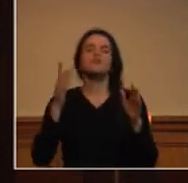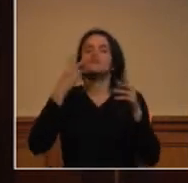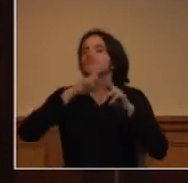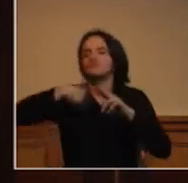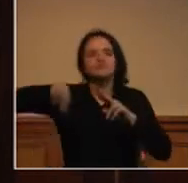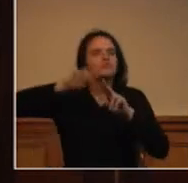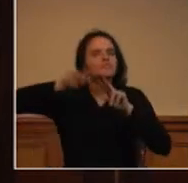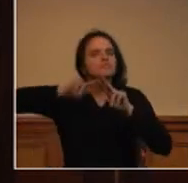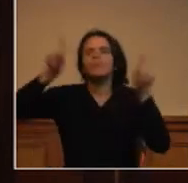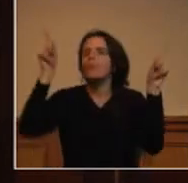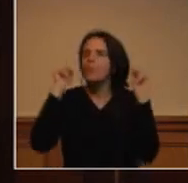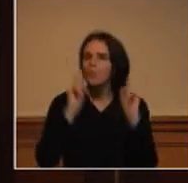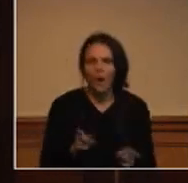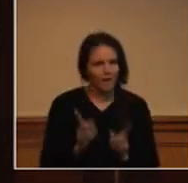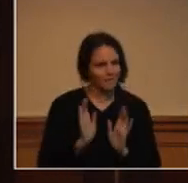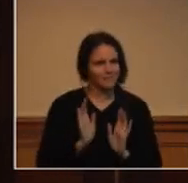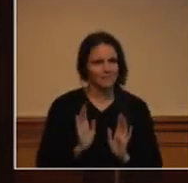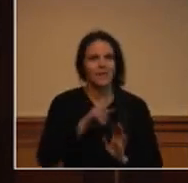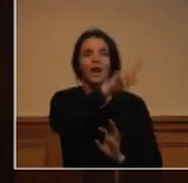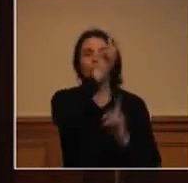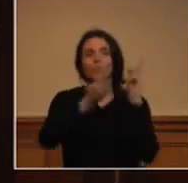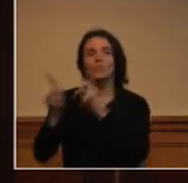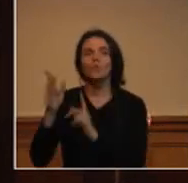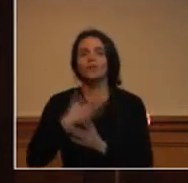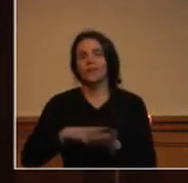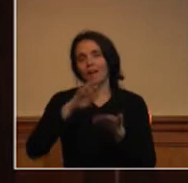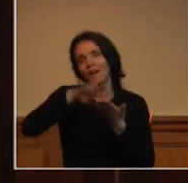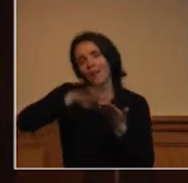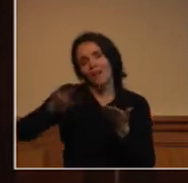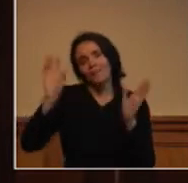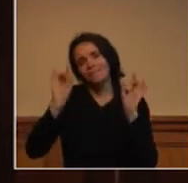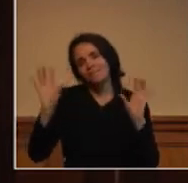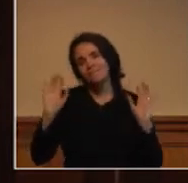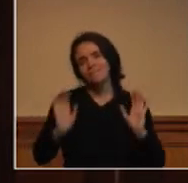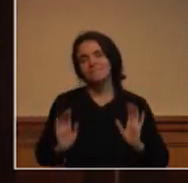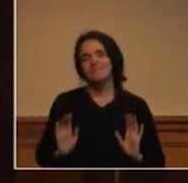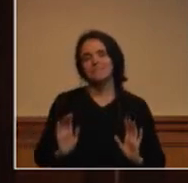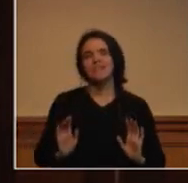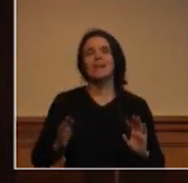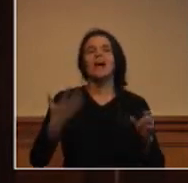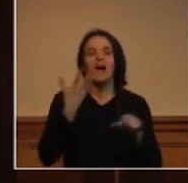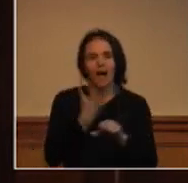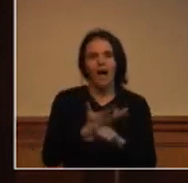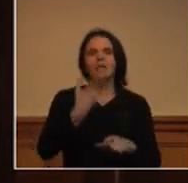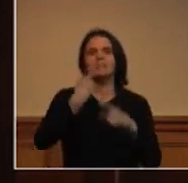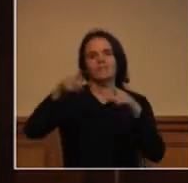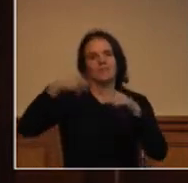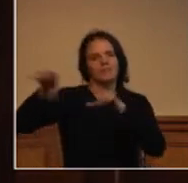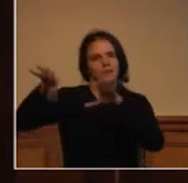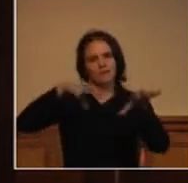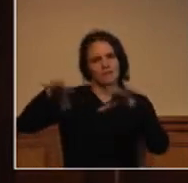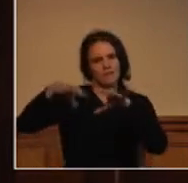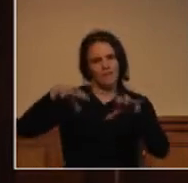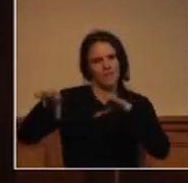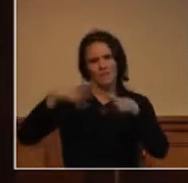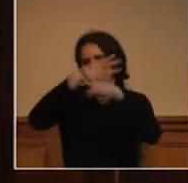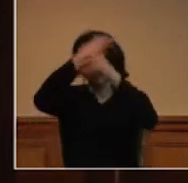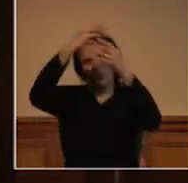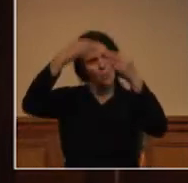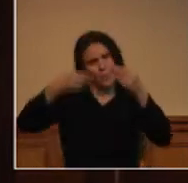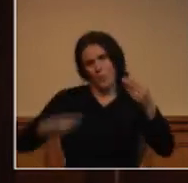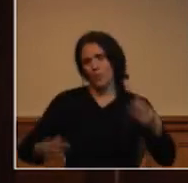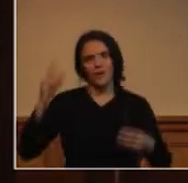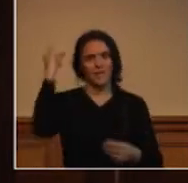hicimos. Léanselo, por favor, para que nos den la razón. ¿Dónde van a encontrar? Actividades. ¿Ya? Montones